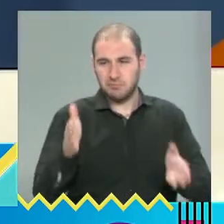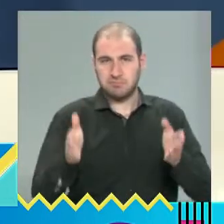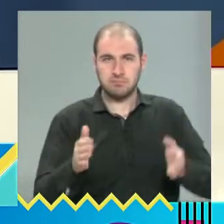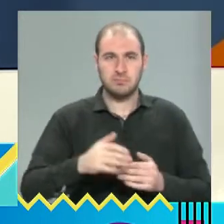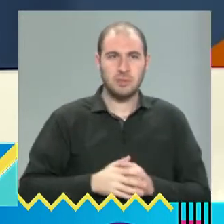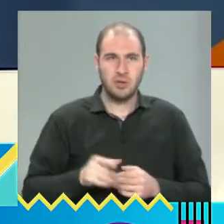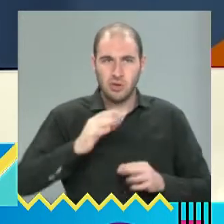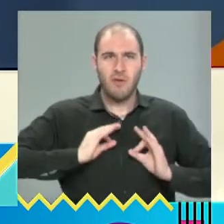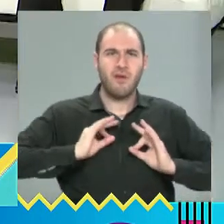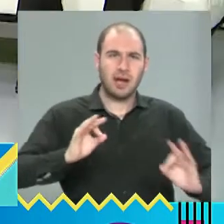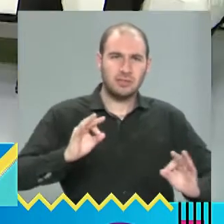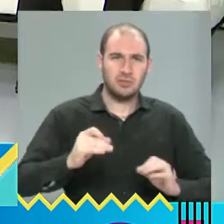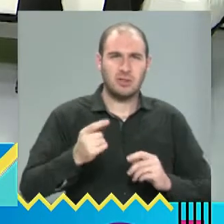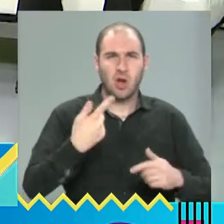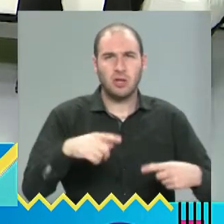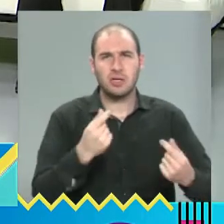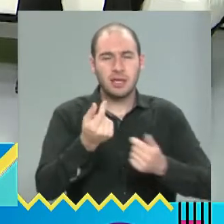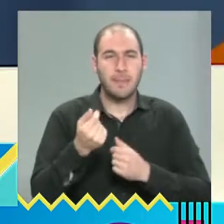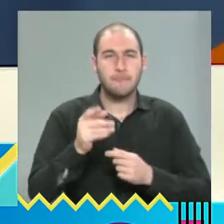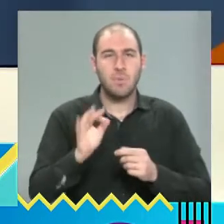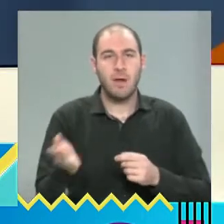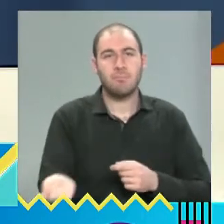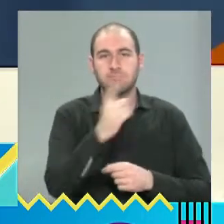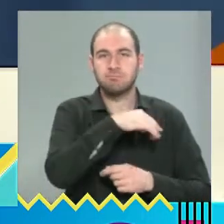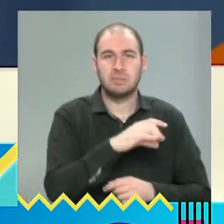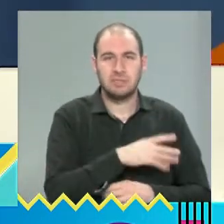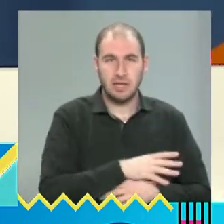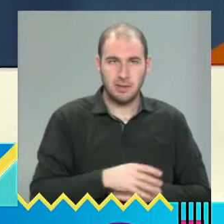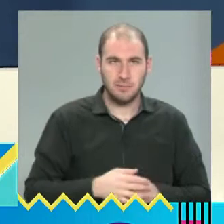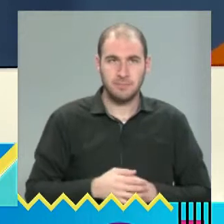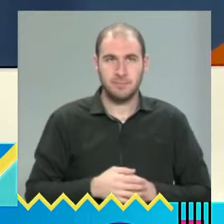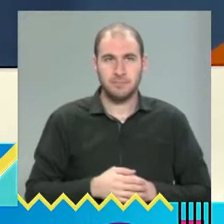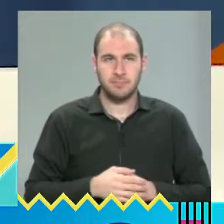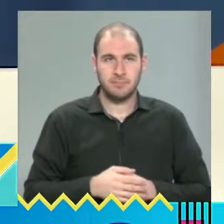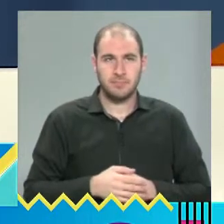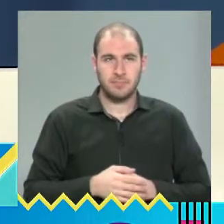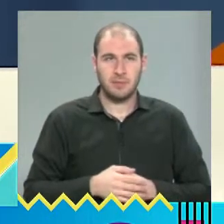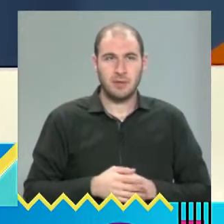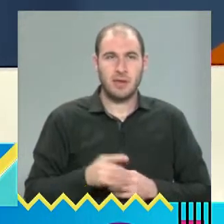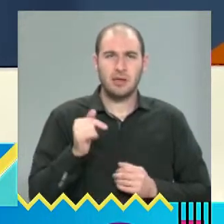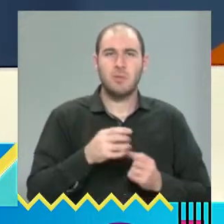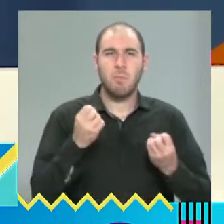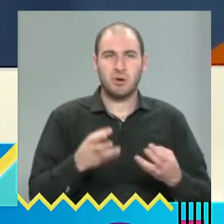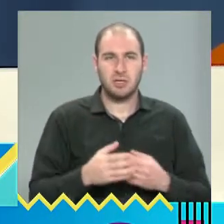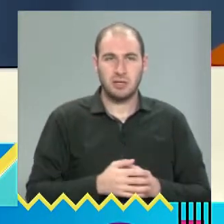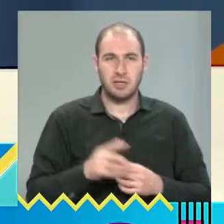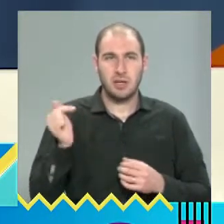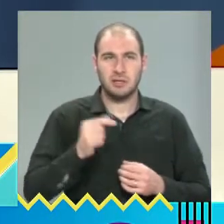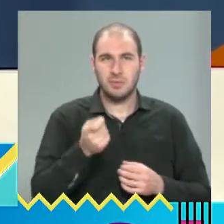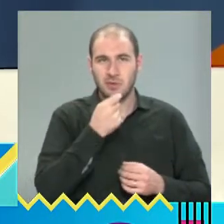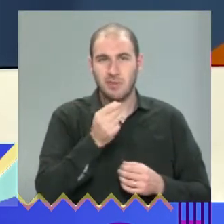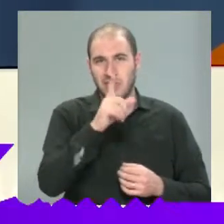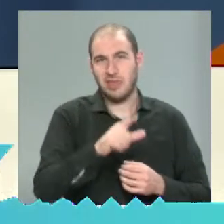estábamos a vacaciones, queriendo comprar alguna moneda para ir a Chile. Vieron que, bueno, fue básicamente por esa broma del